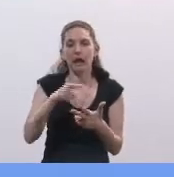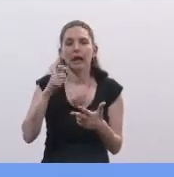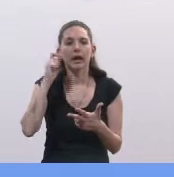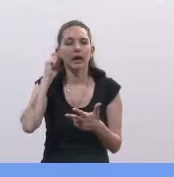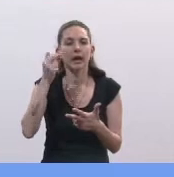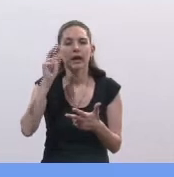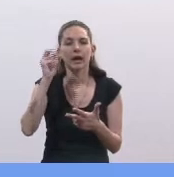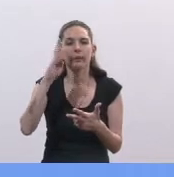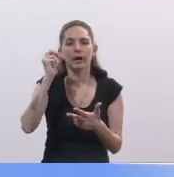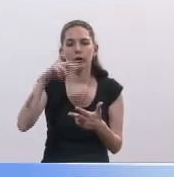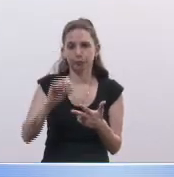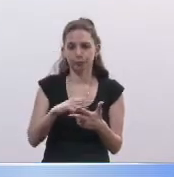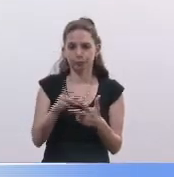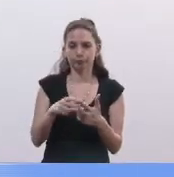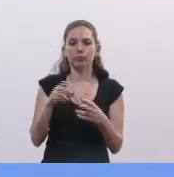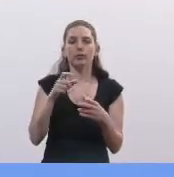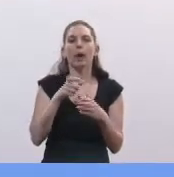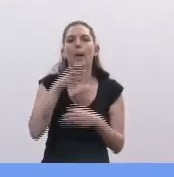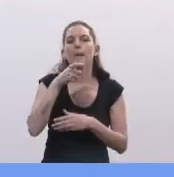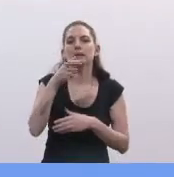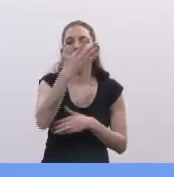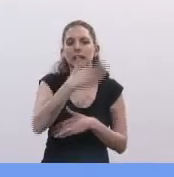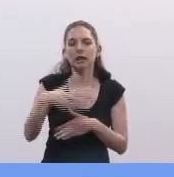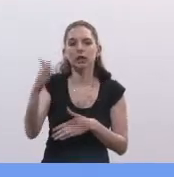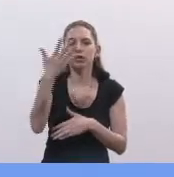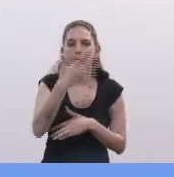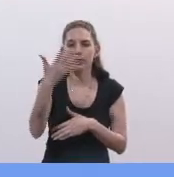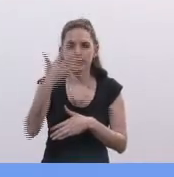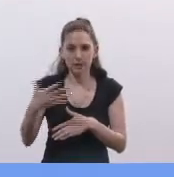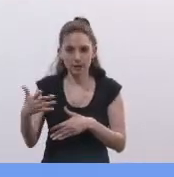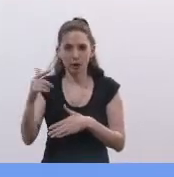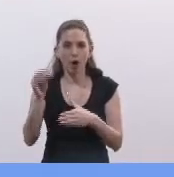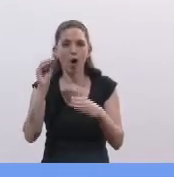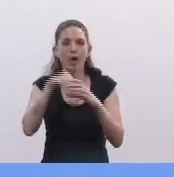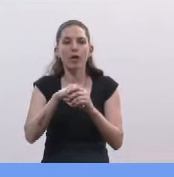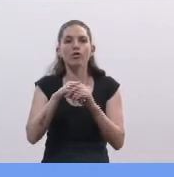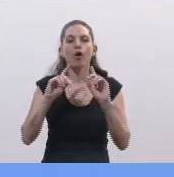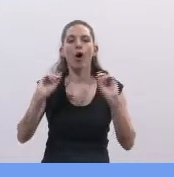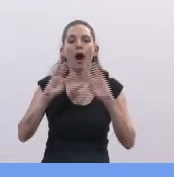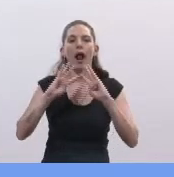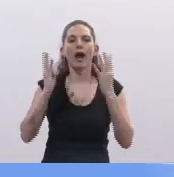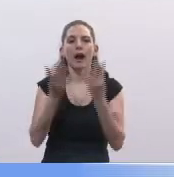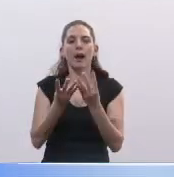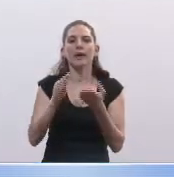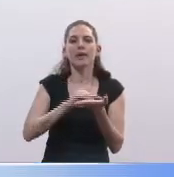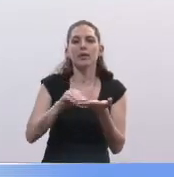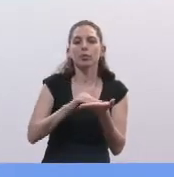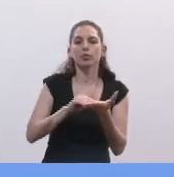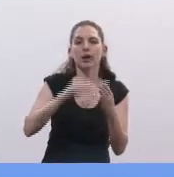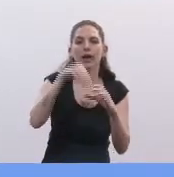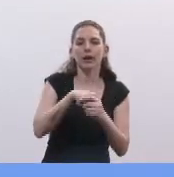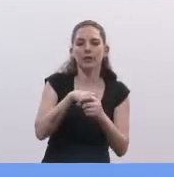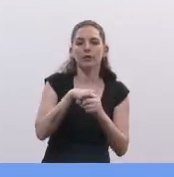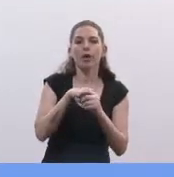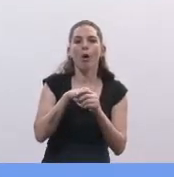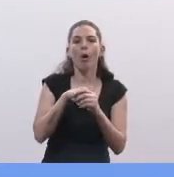que es el mensaje 555 que entró a la Cámara de Diputados dentro del Plan